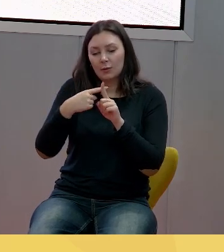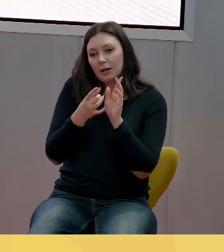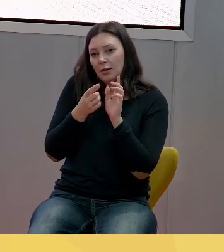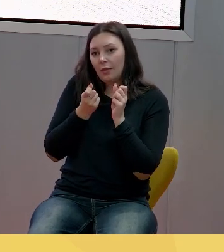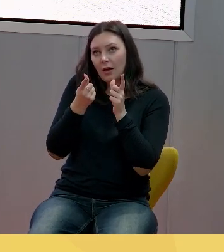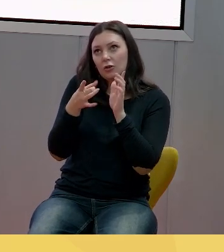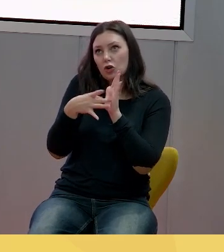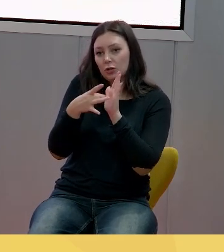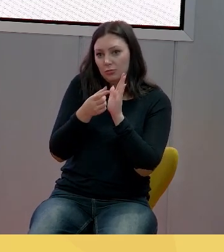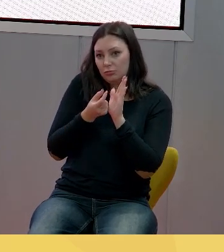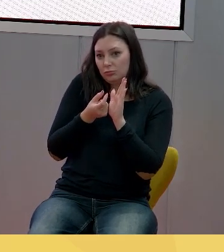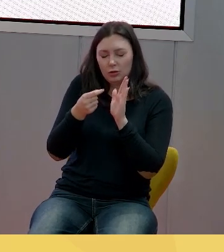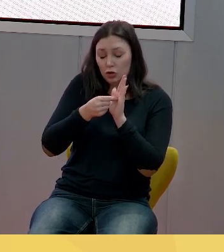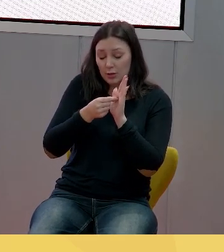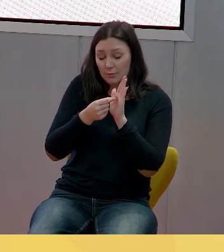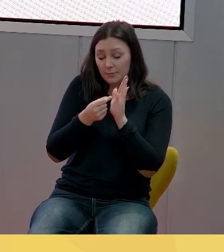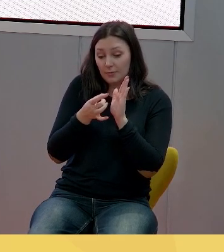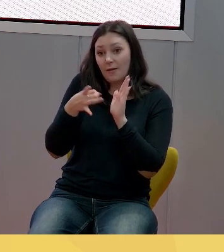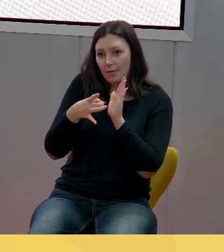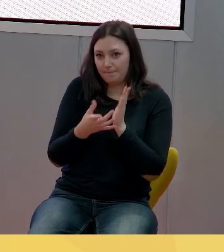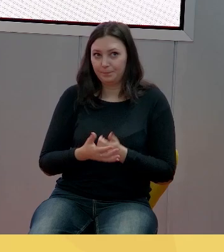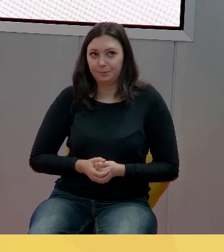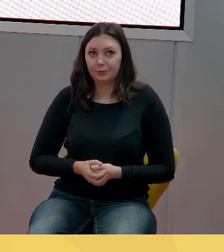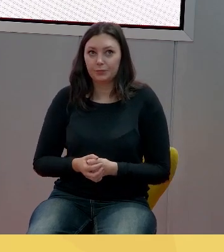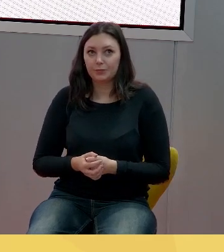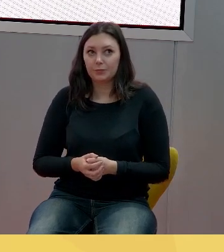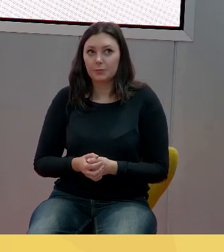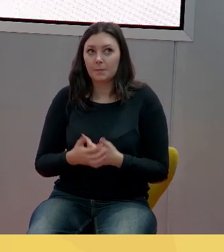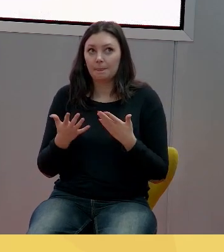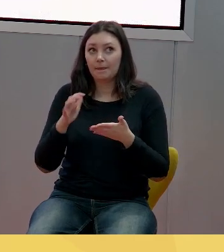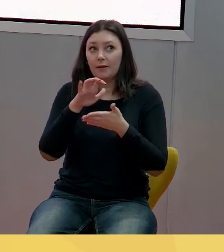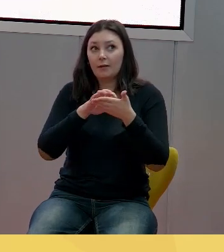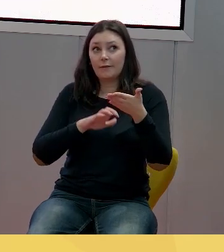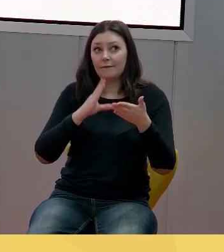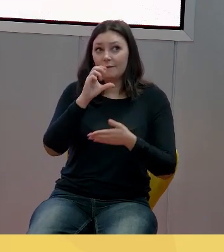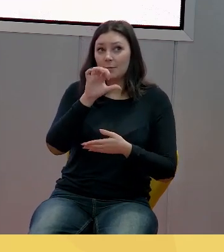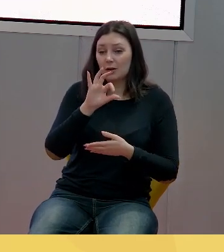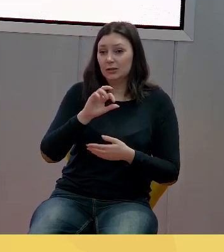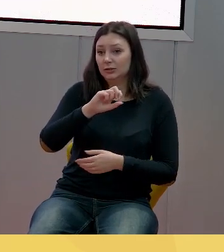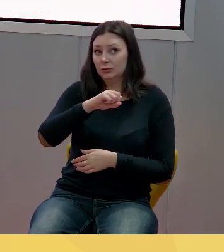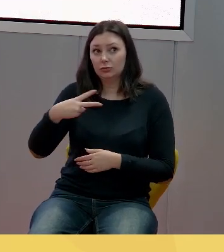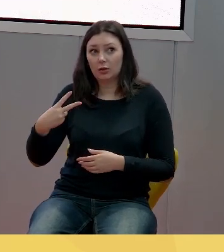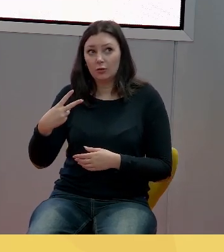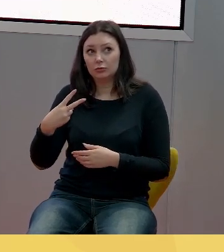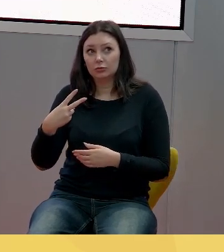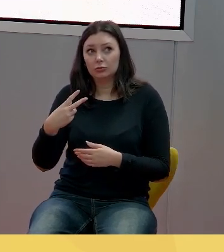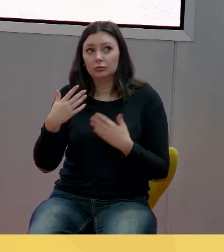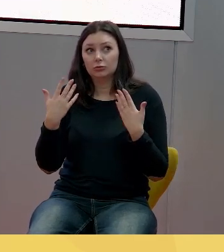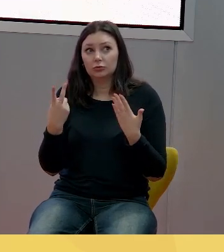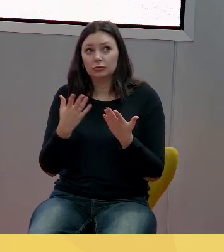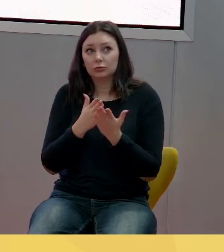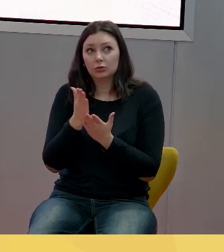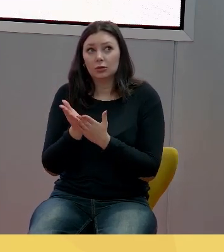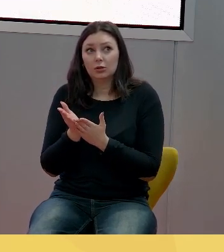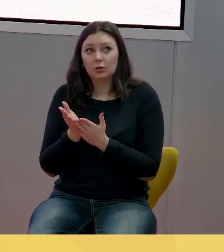Es una herramienta realmente muy útil. El informe CAS ha dado 2 resultados. Primero fue el informe preliminar, 2